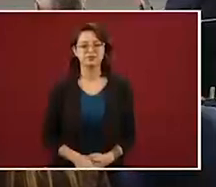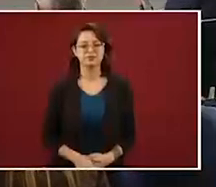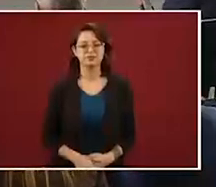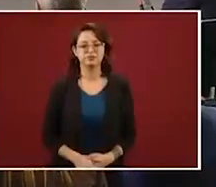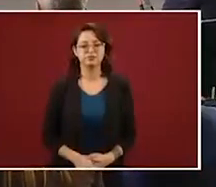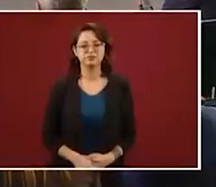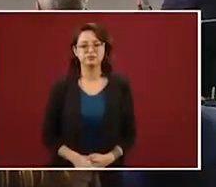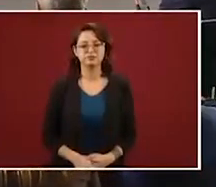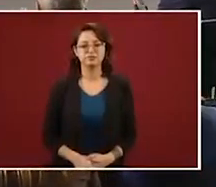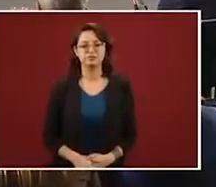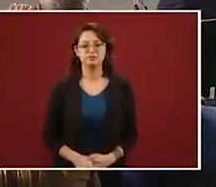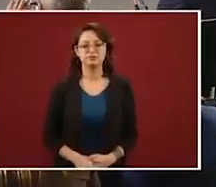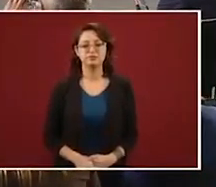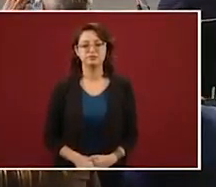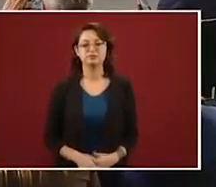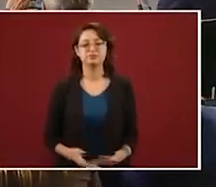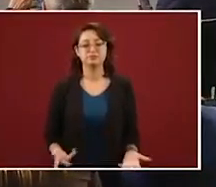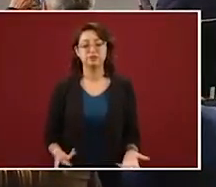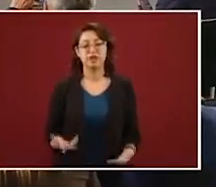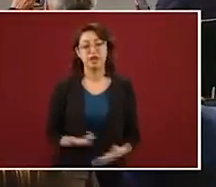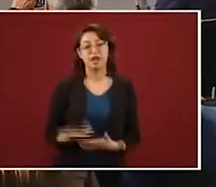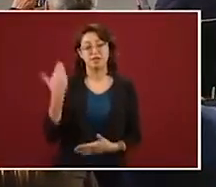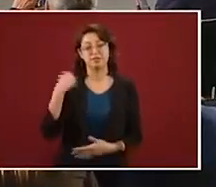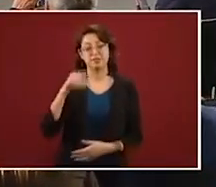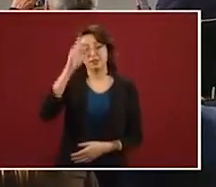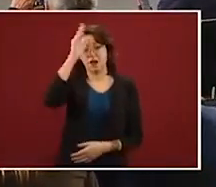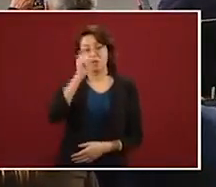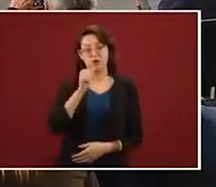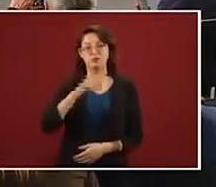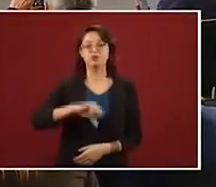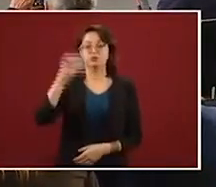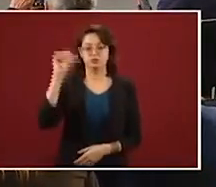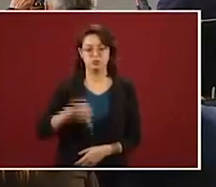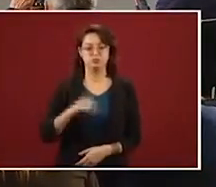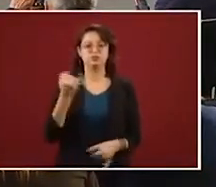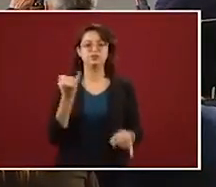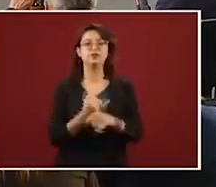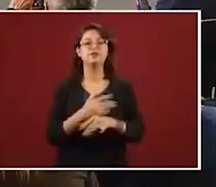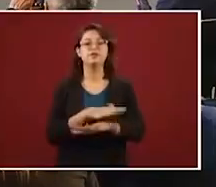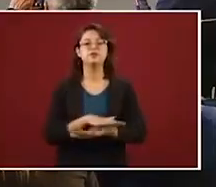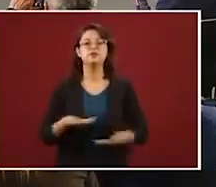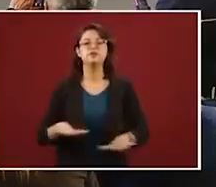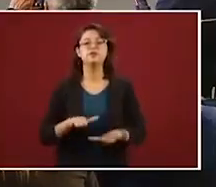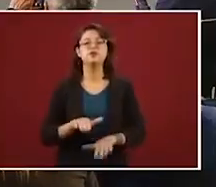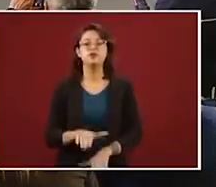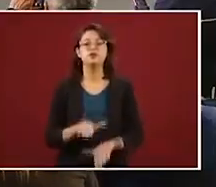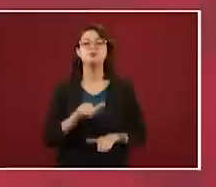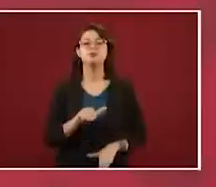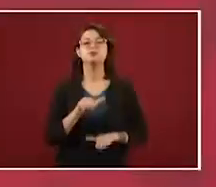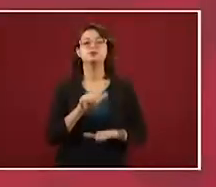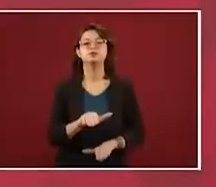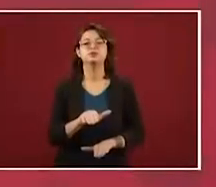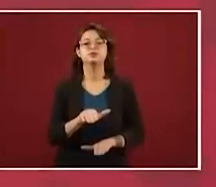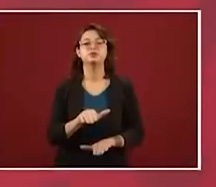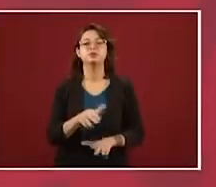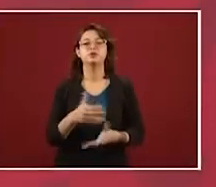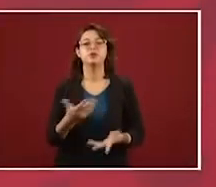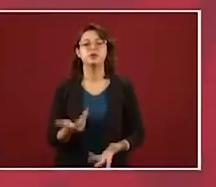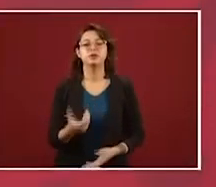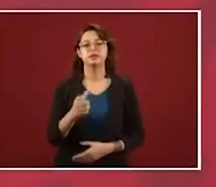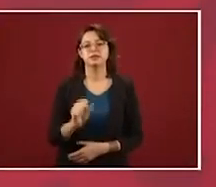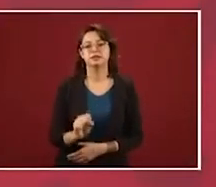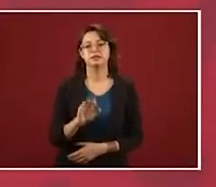habíamos acordado el día de hoy presentar el informe de la Secretaría de la